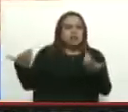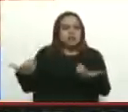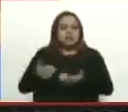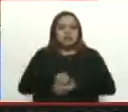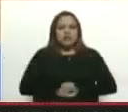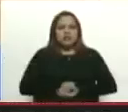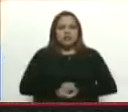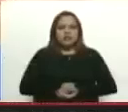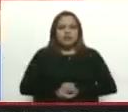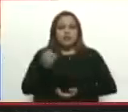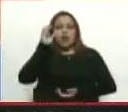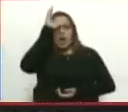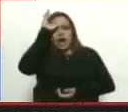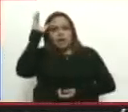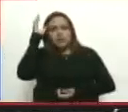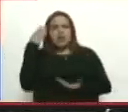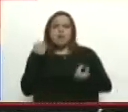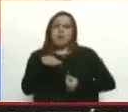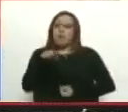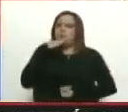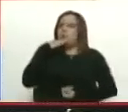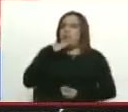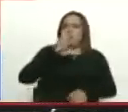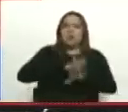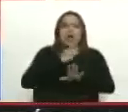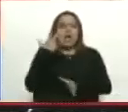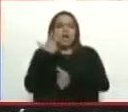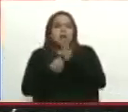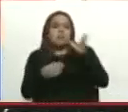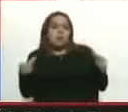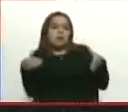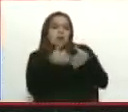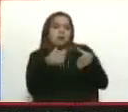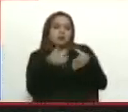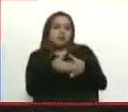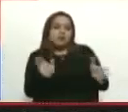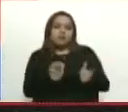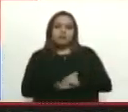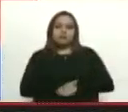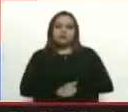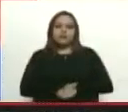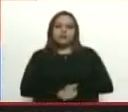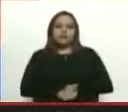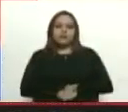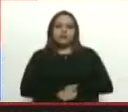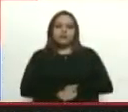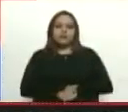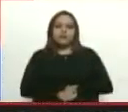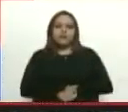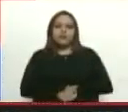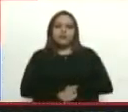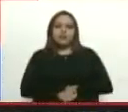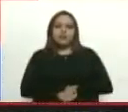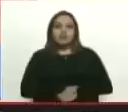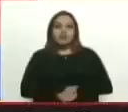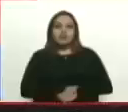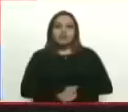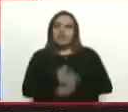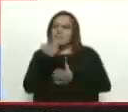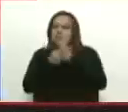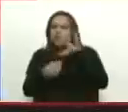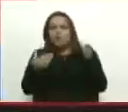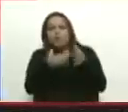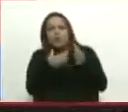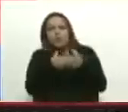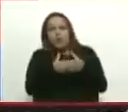O Capriles es muy bravo porque, bueno, se escapó de su reunión que ¿cómo se llama? Que